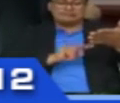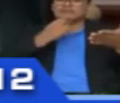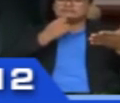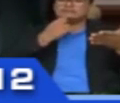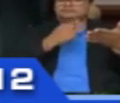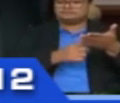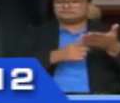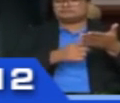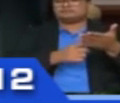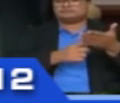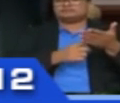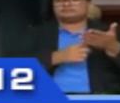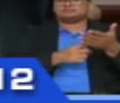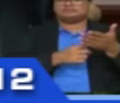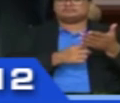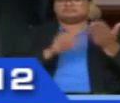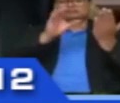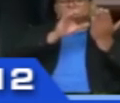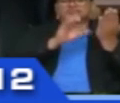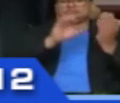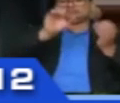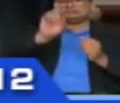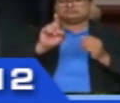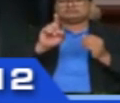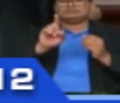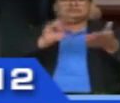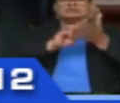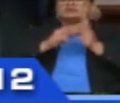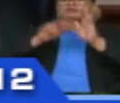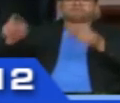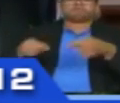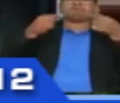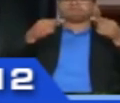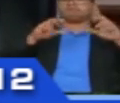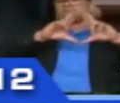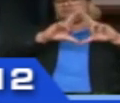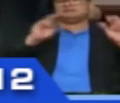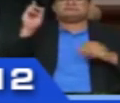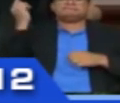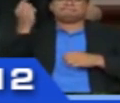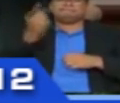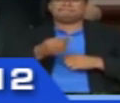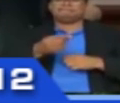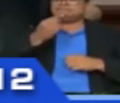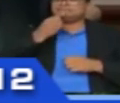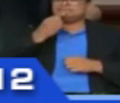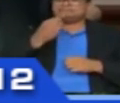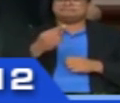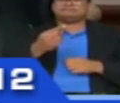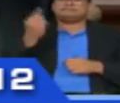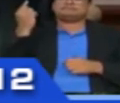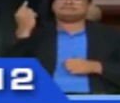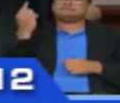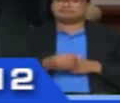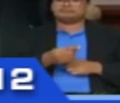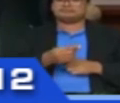acuerdo a la visión que se plasma en esta ley y en otras leyes, estos diputados pues están alterando el orden constitucional y quedarían fuera